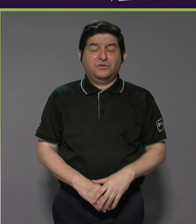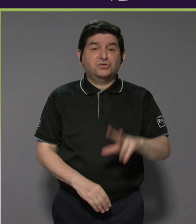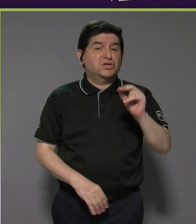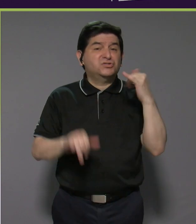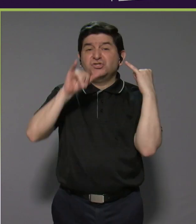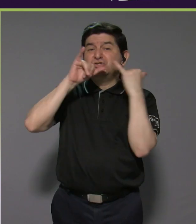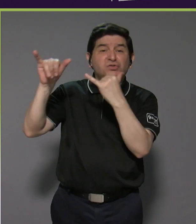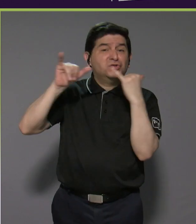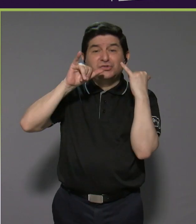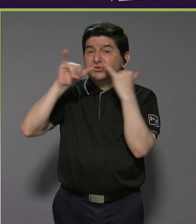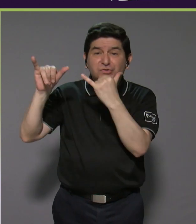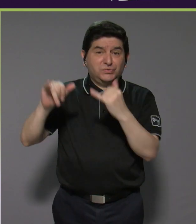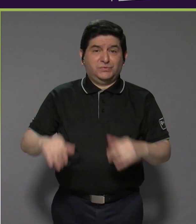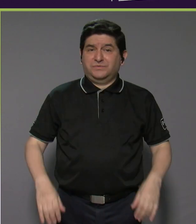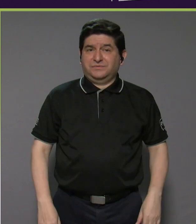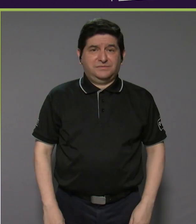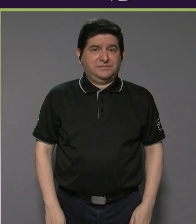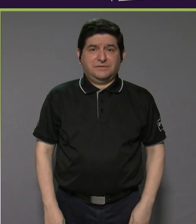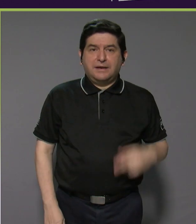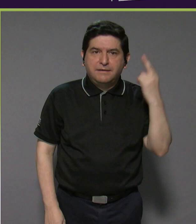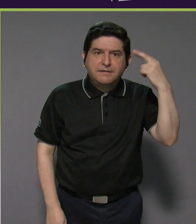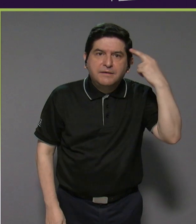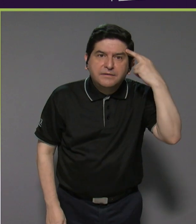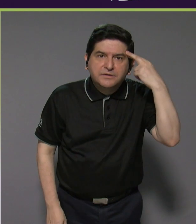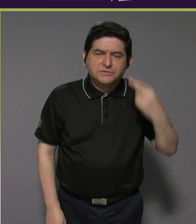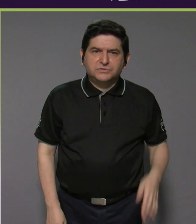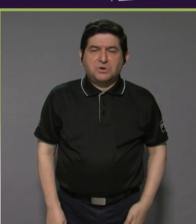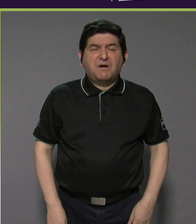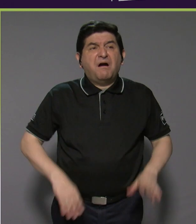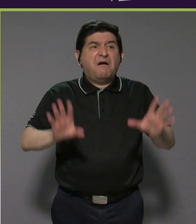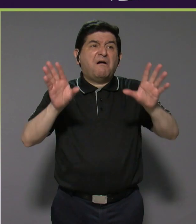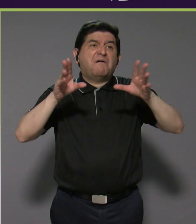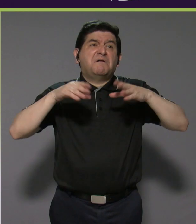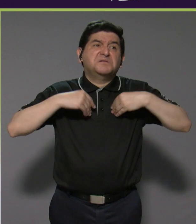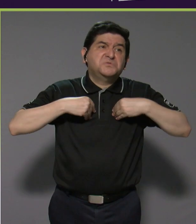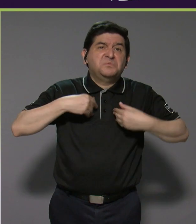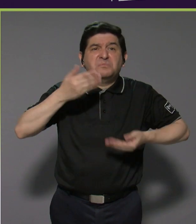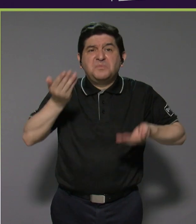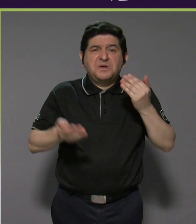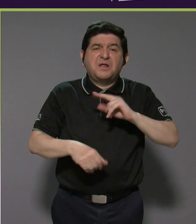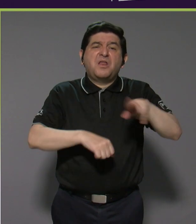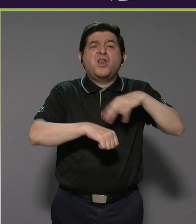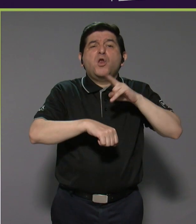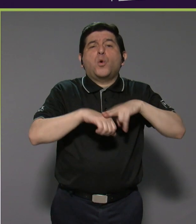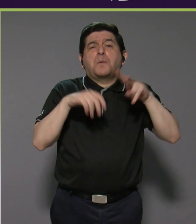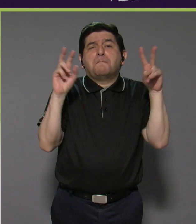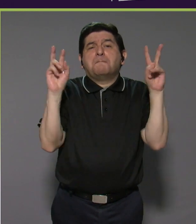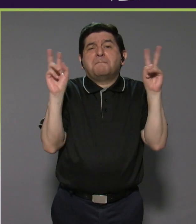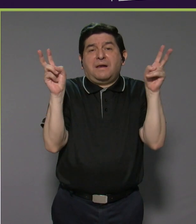se denuncian tanto, porque se asumen como algo normal.